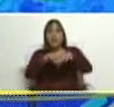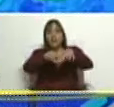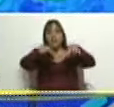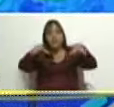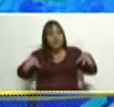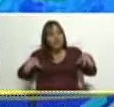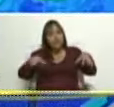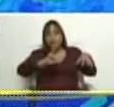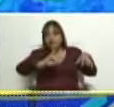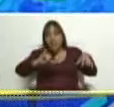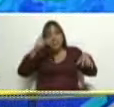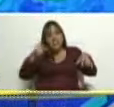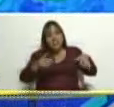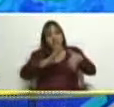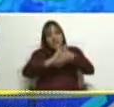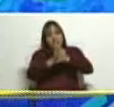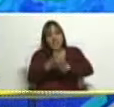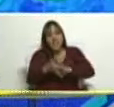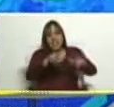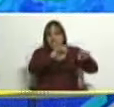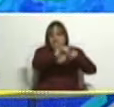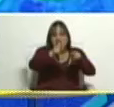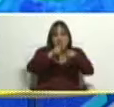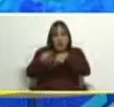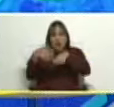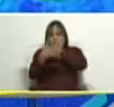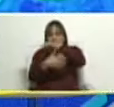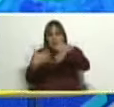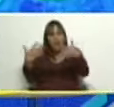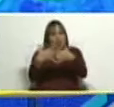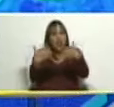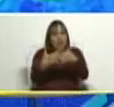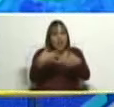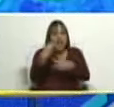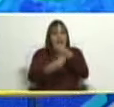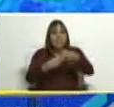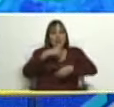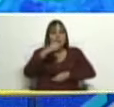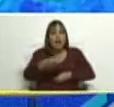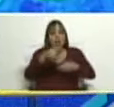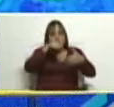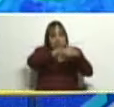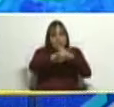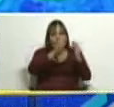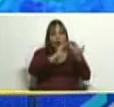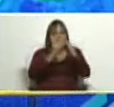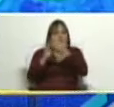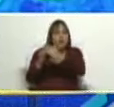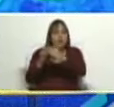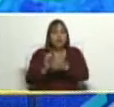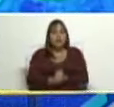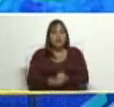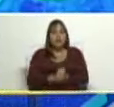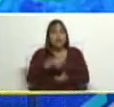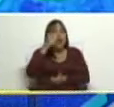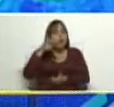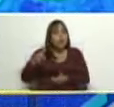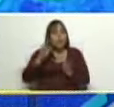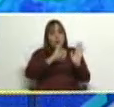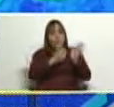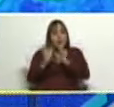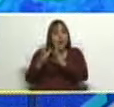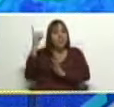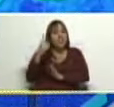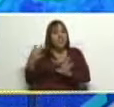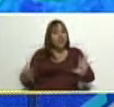divisiones, intrigas, chismes, enfrentamientos que dañan a la comunidad, que dañan al poder popular. Y